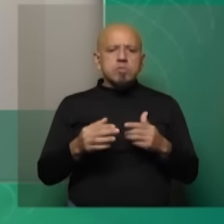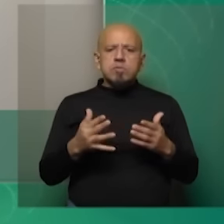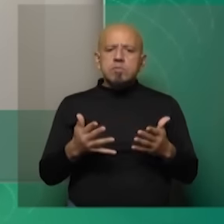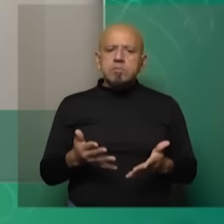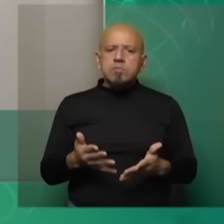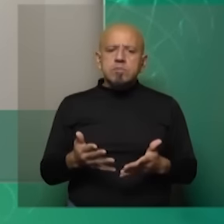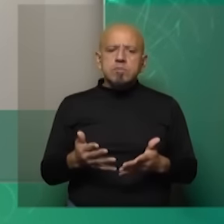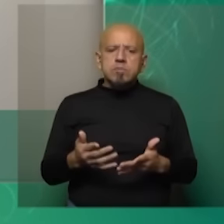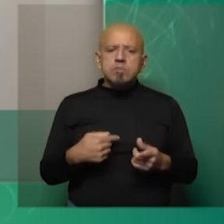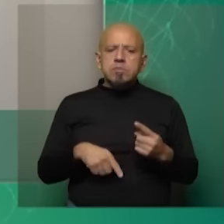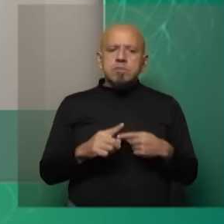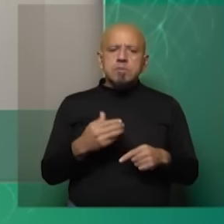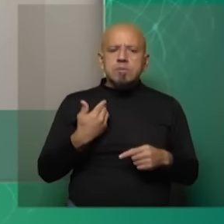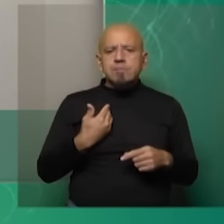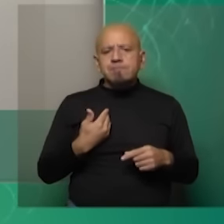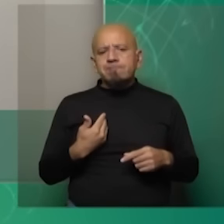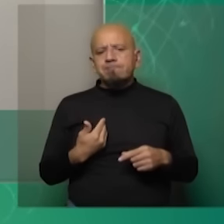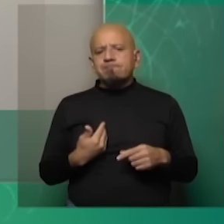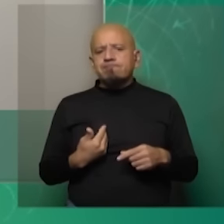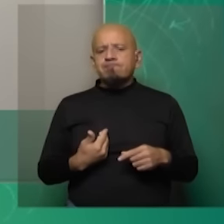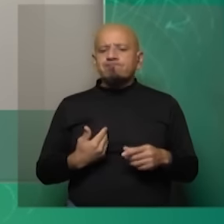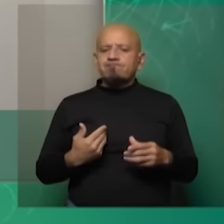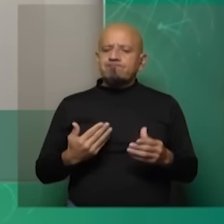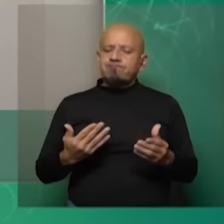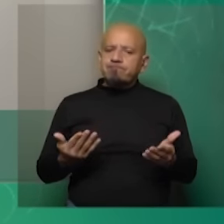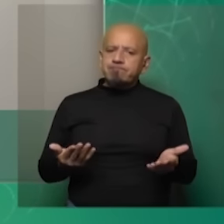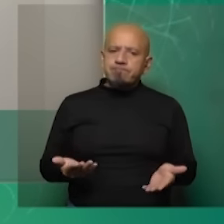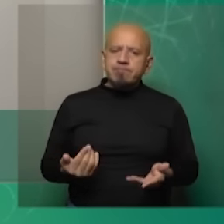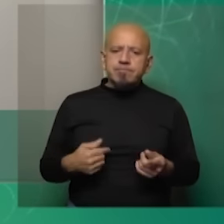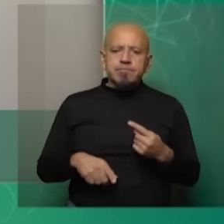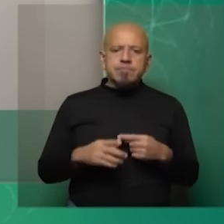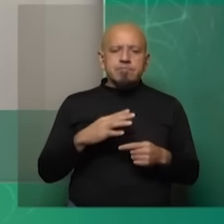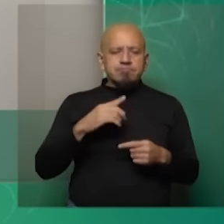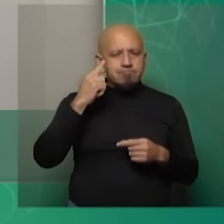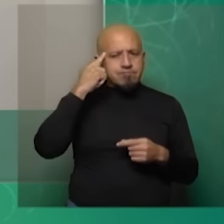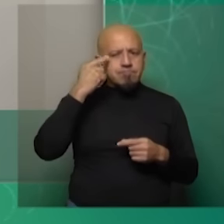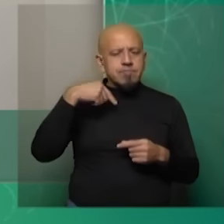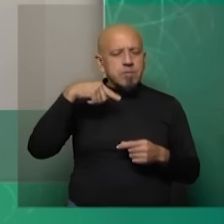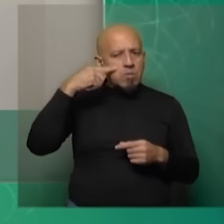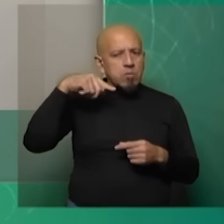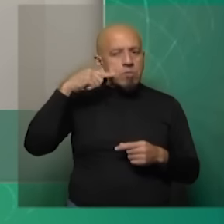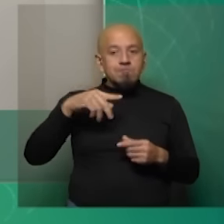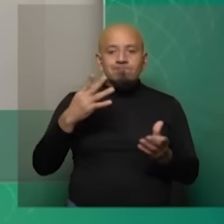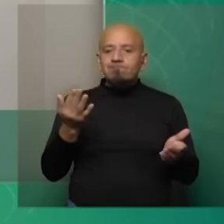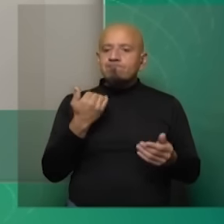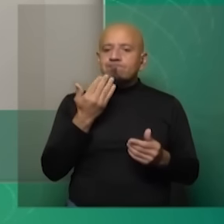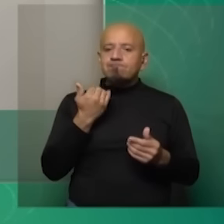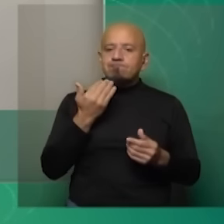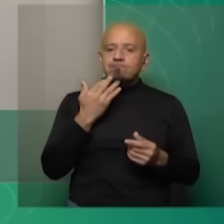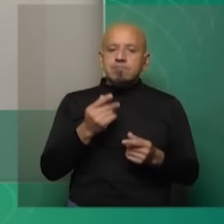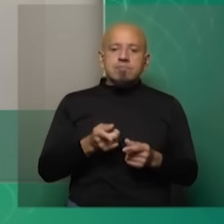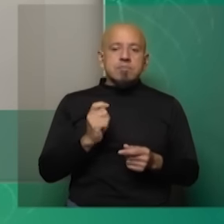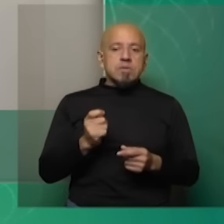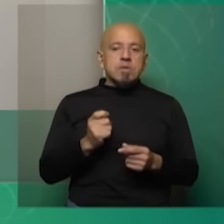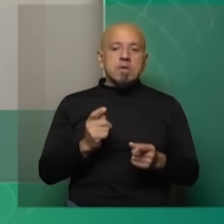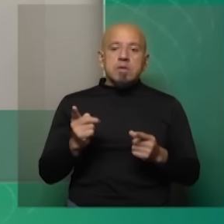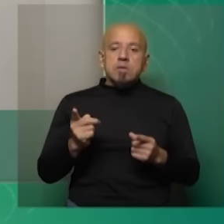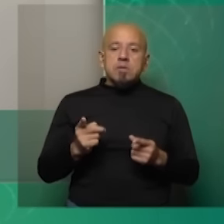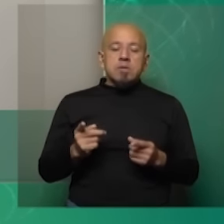que lamentablemente hacen inferir que es una operación, que no sabemos quién o quiénes están